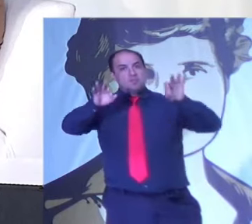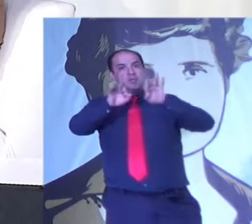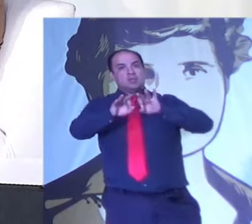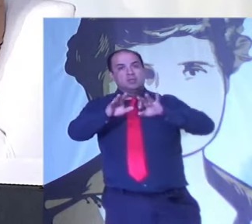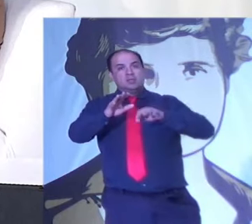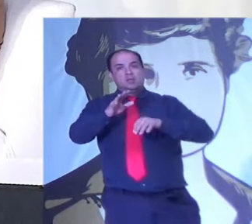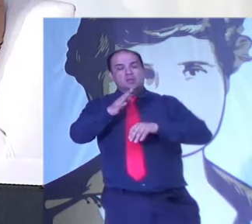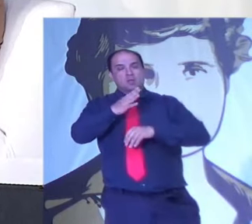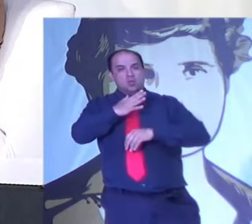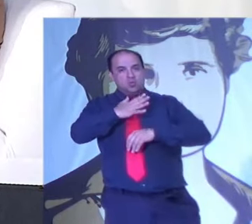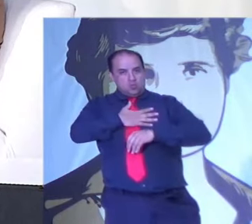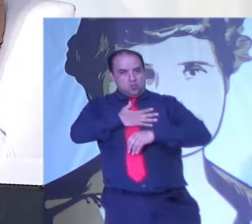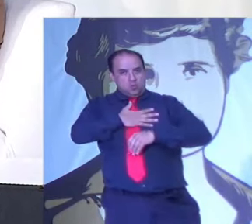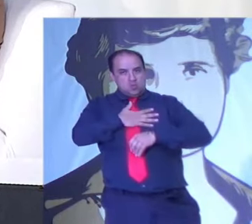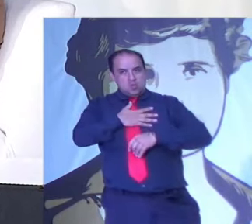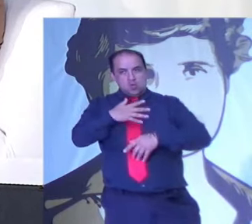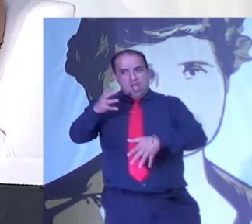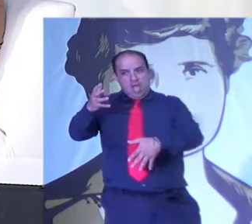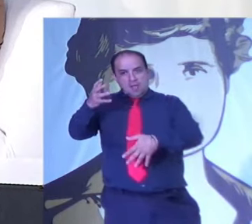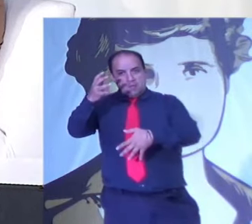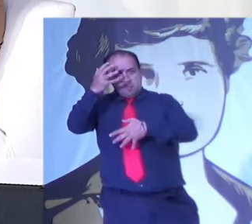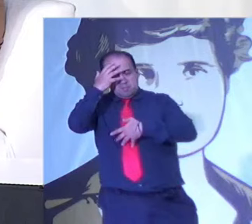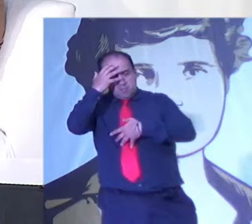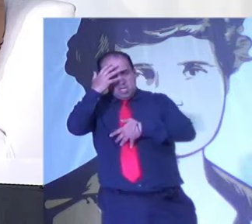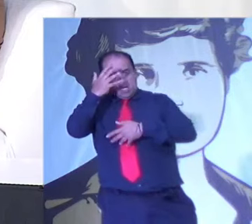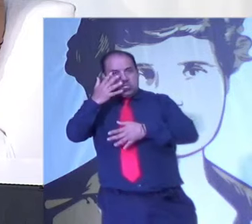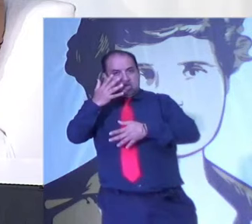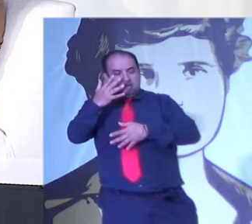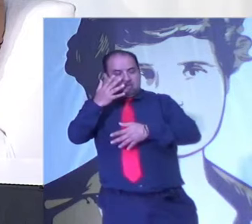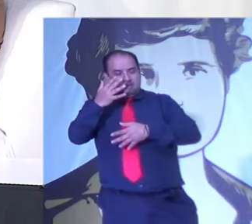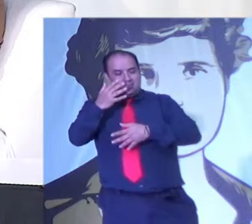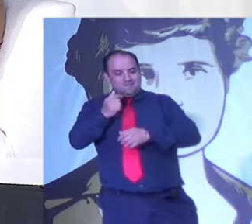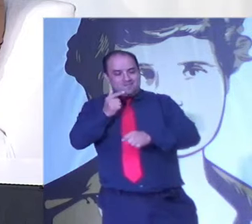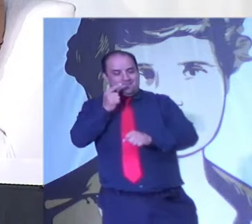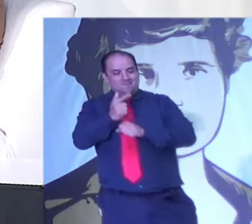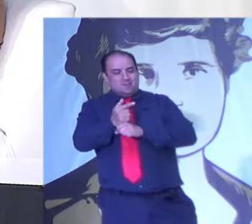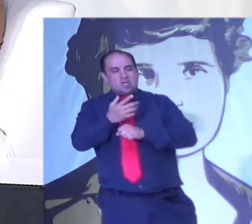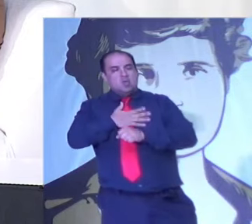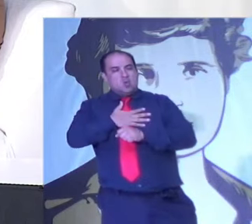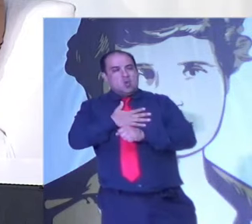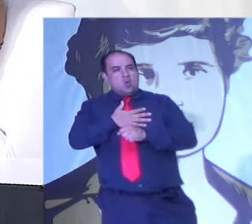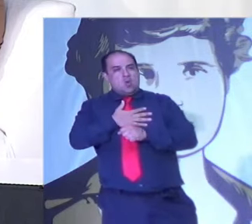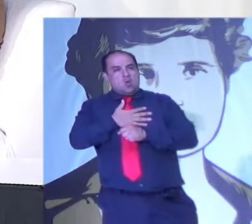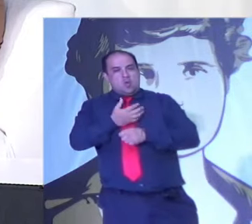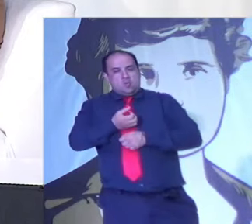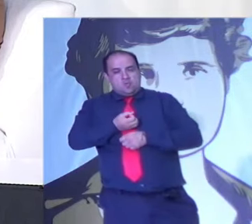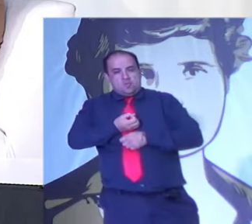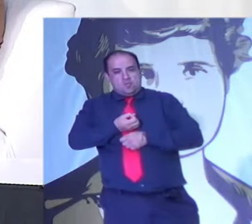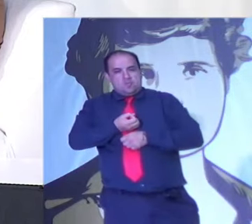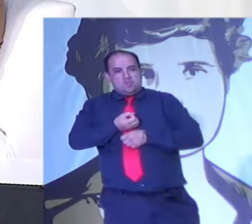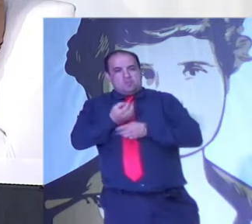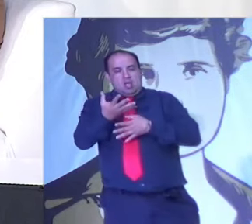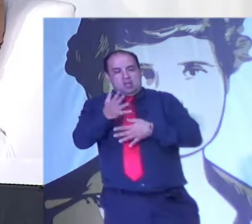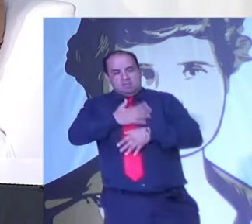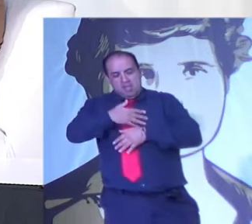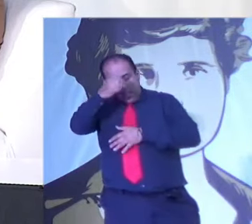yo al ponerme en su lugar, pues entonces y pues le estoy pasando todo mi bagaje,